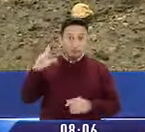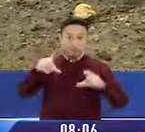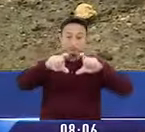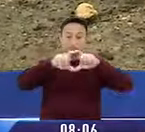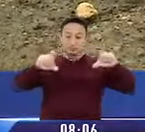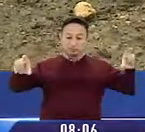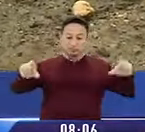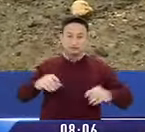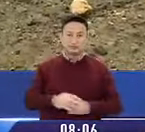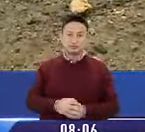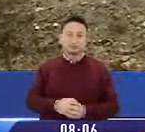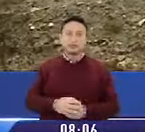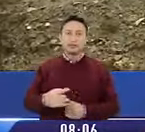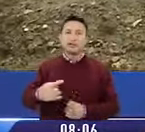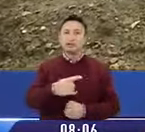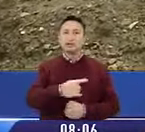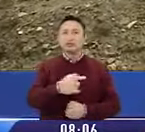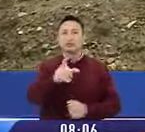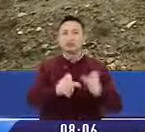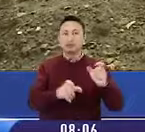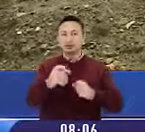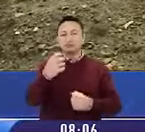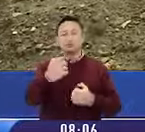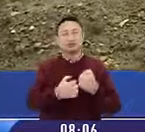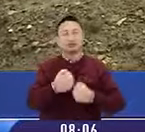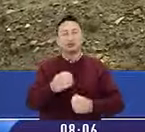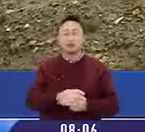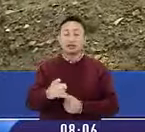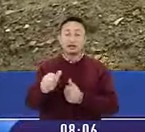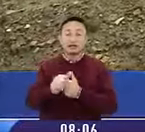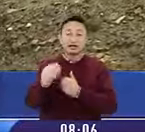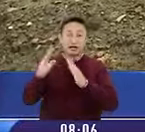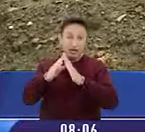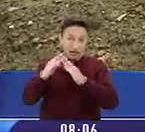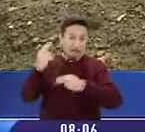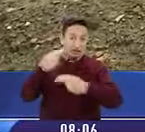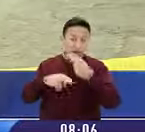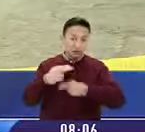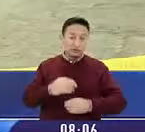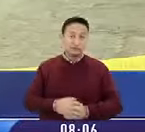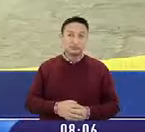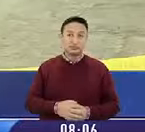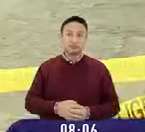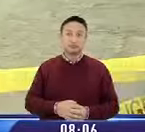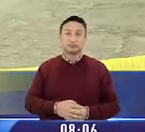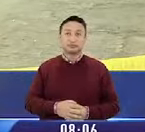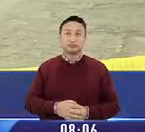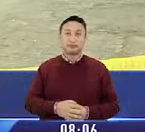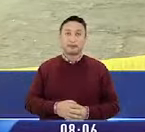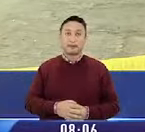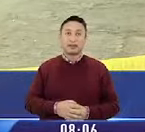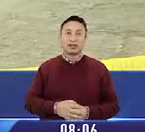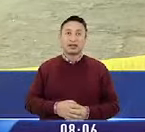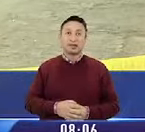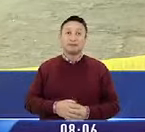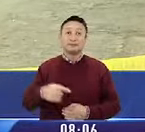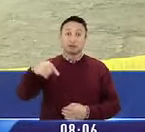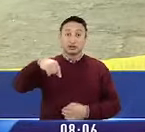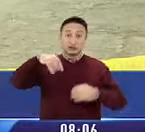lo que está ocasionando inconvenientes en los negocios y viviendas aledañas. Porque todo al momento en que